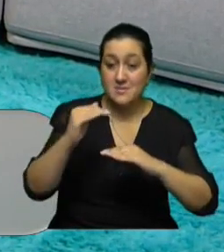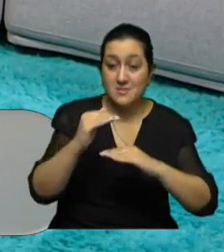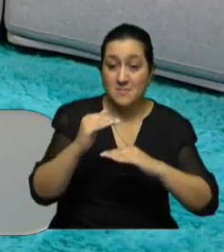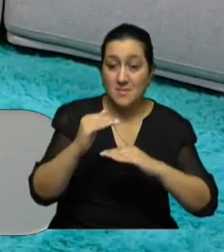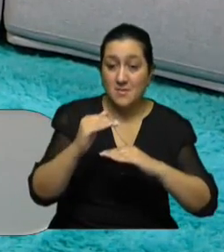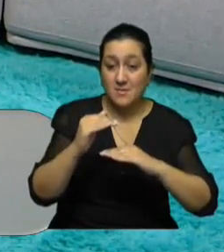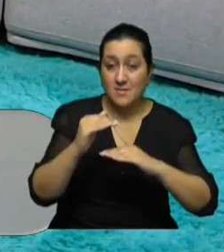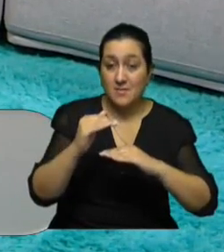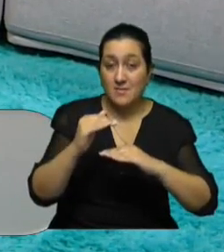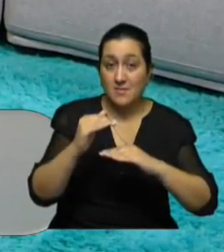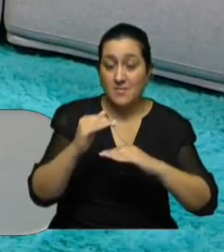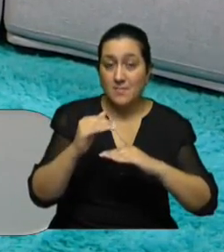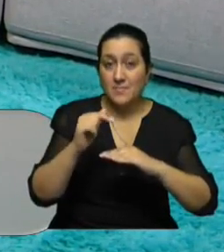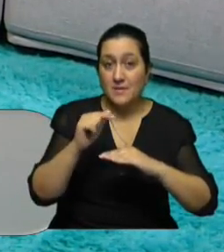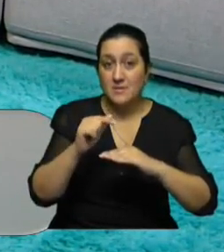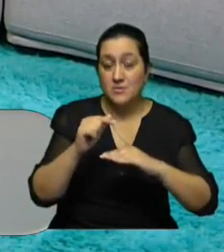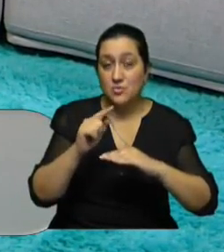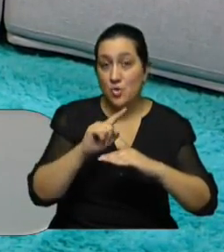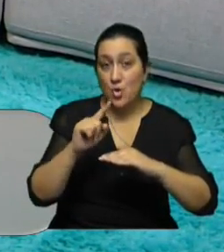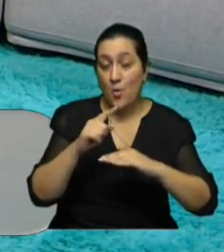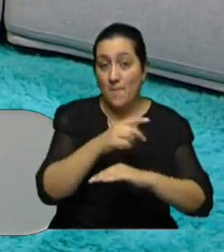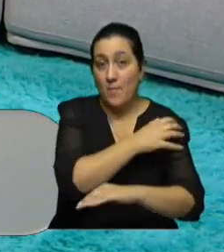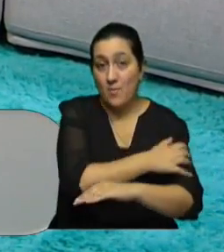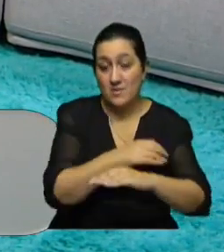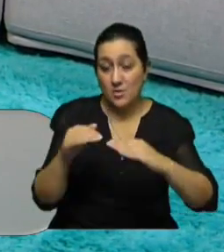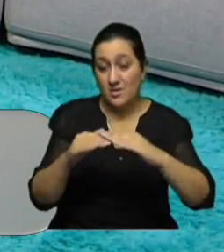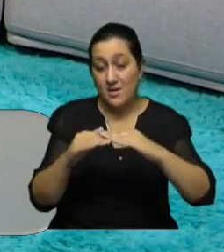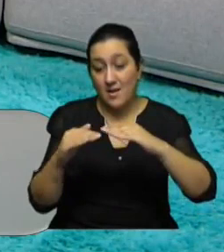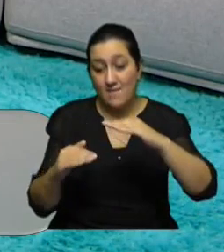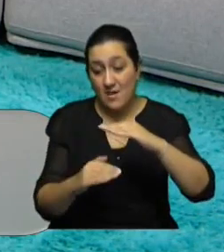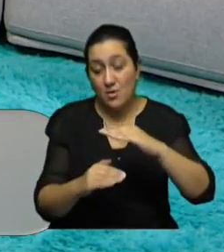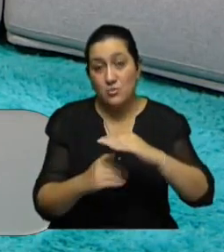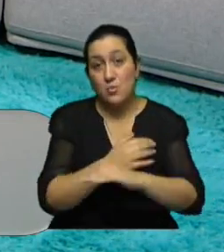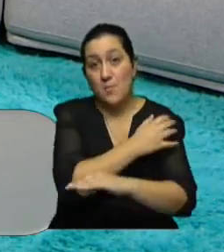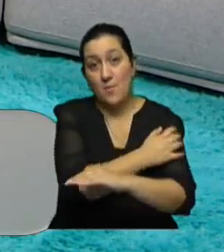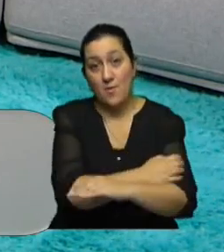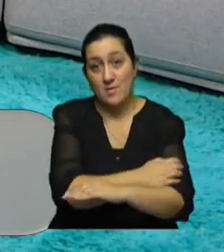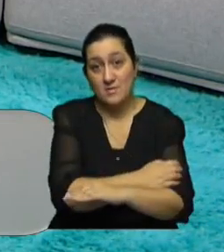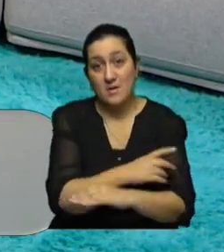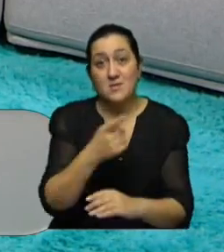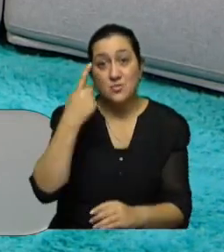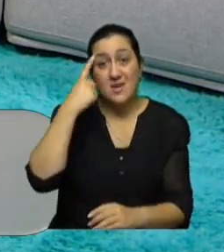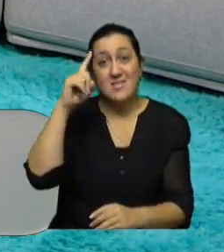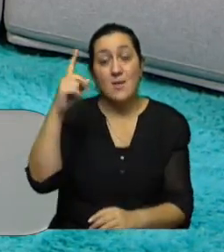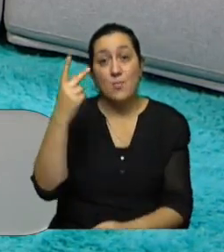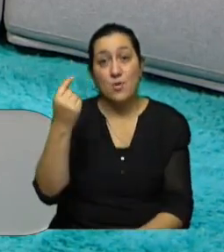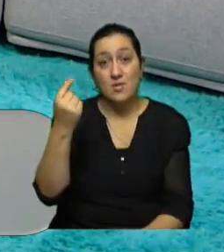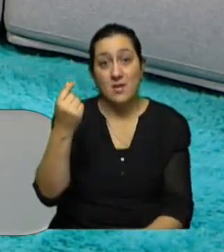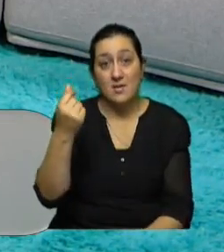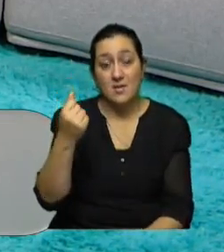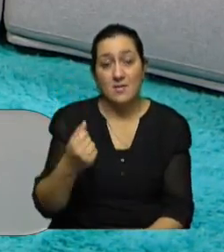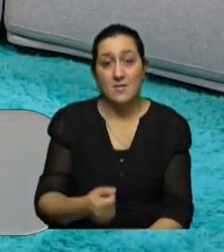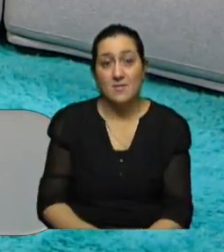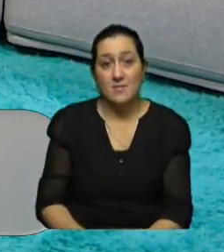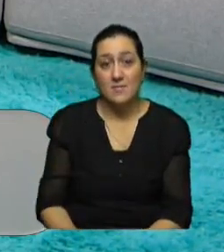dinero, son considerados no pobres, y quienes están por debajo son considerados pobres. Es una idea monetaria de la pobreza